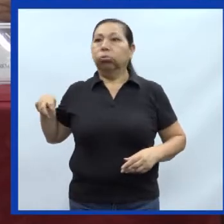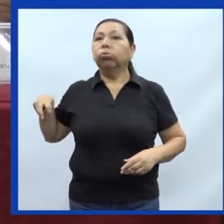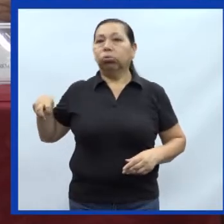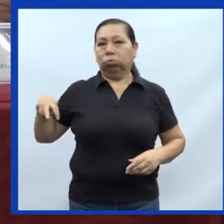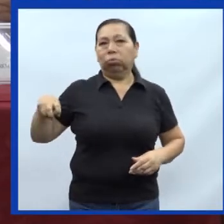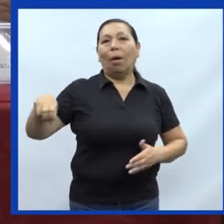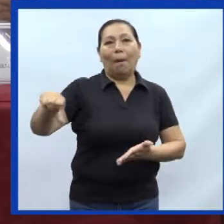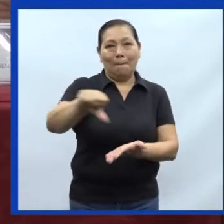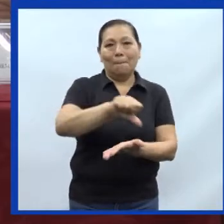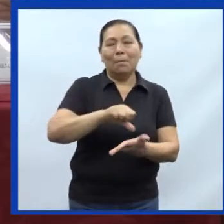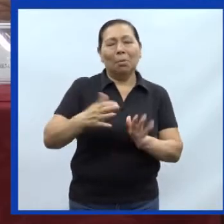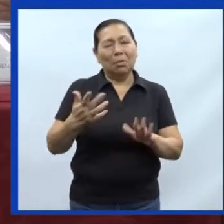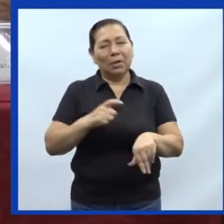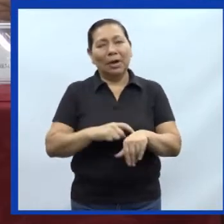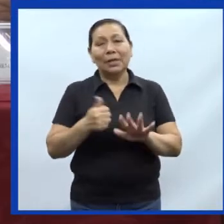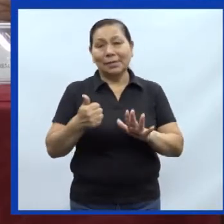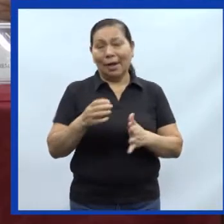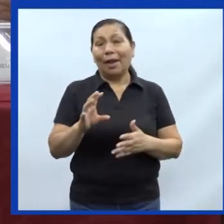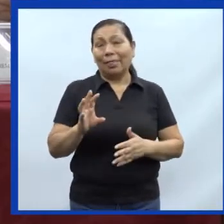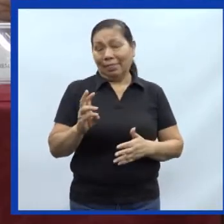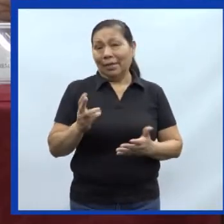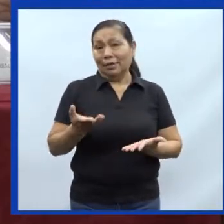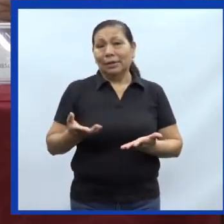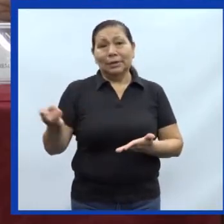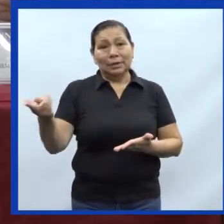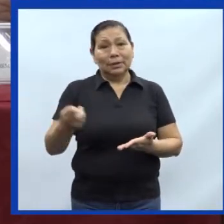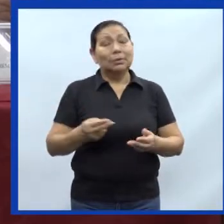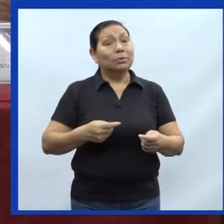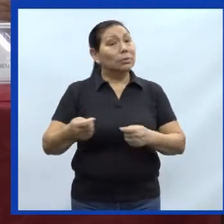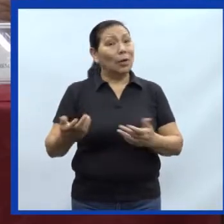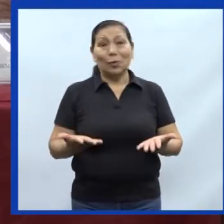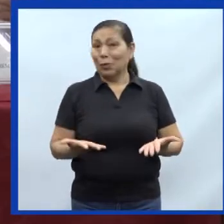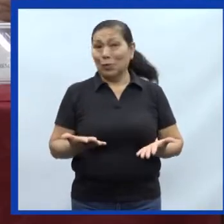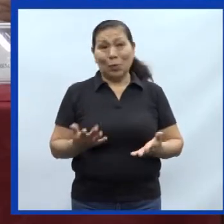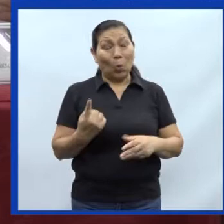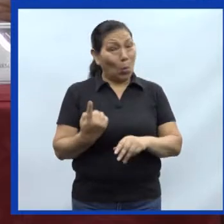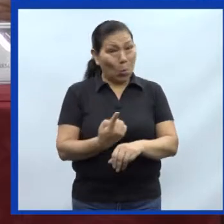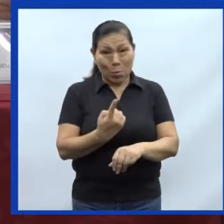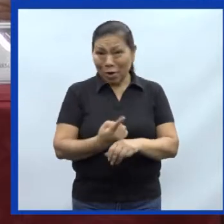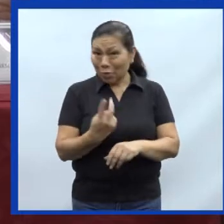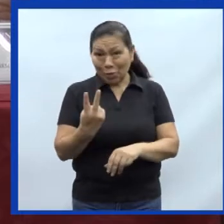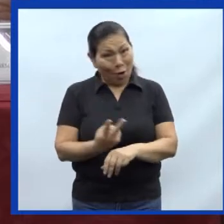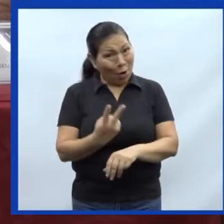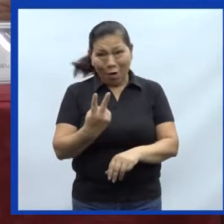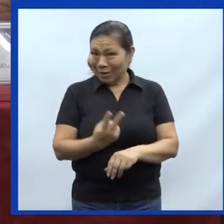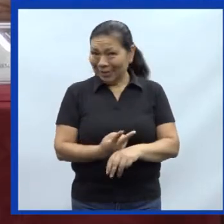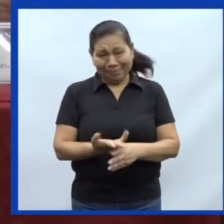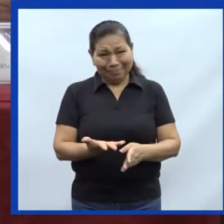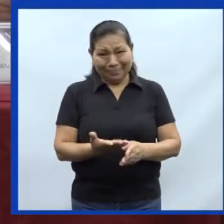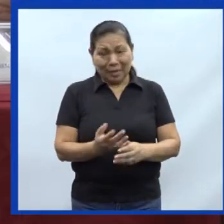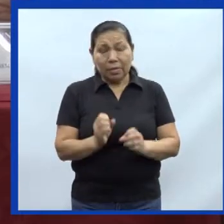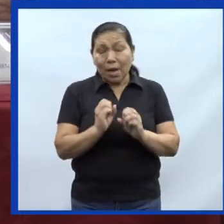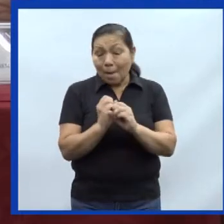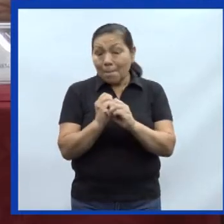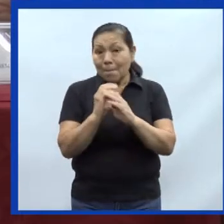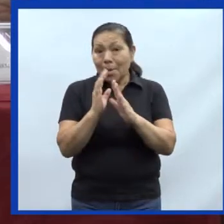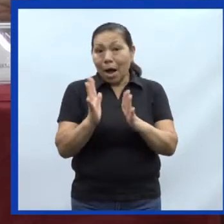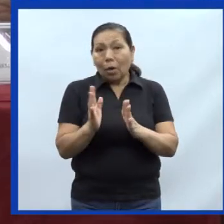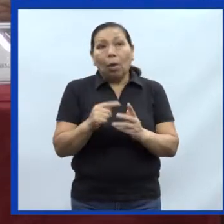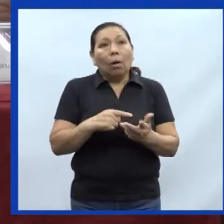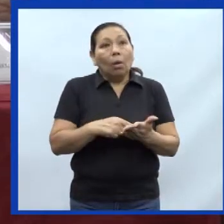Belén, eran 5 o 6 de la tarde, tomar mis diligencias, y las diligencias no se hacían en 1 hora, 2 horas. Generalmente salíamos de madrugada